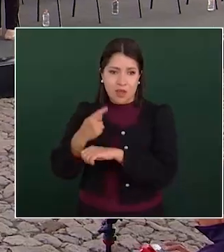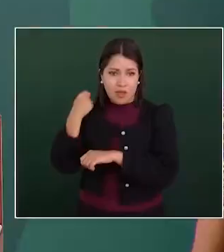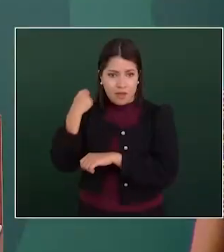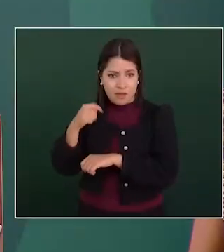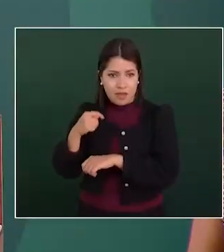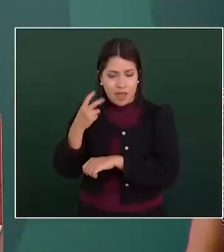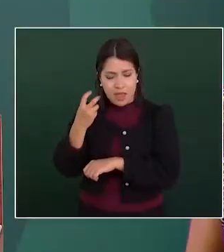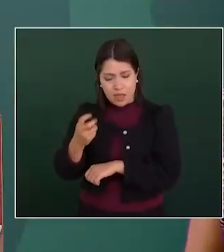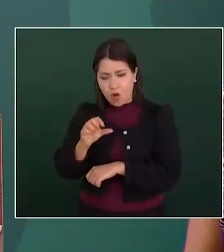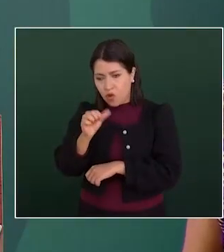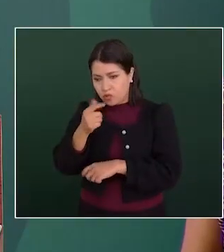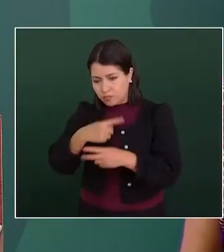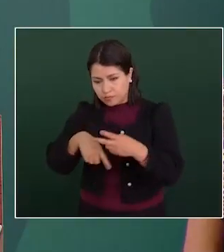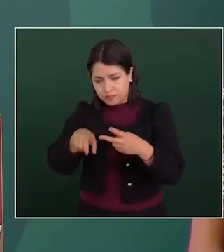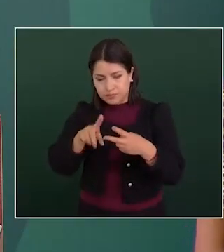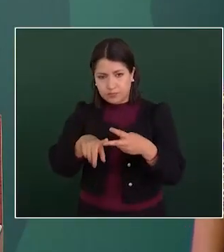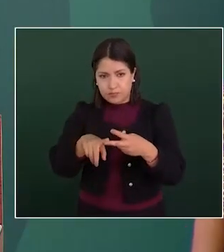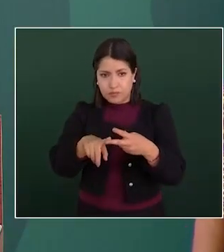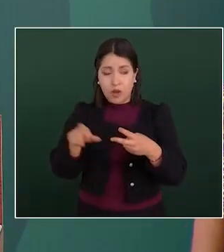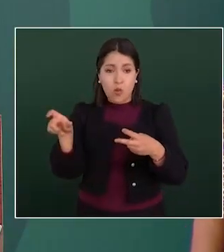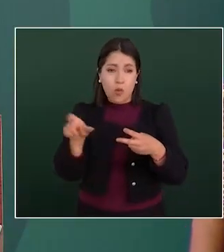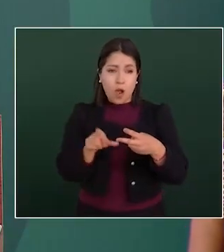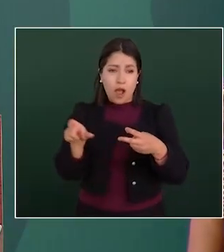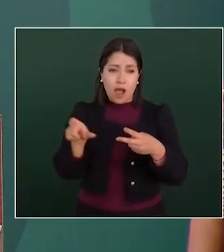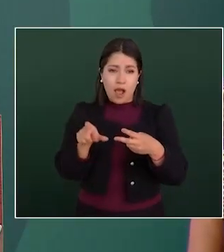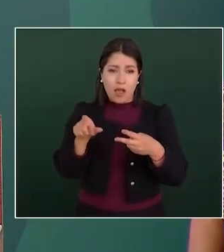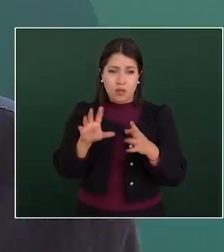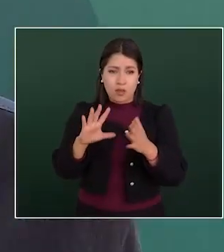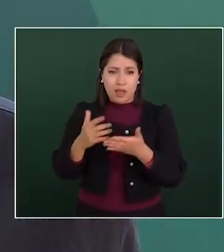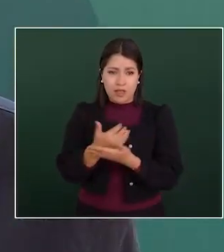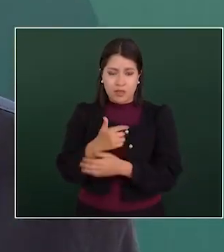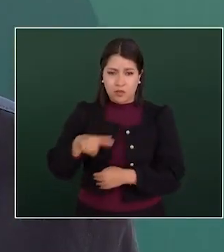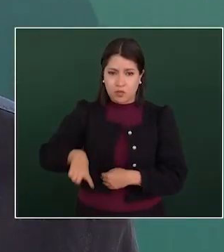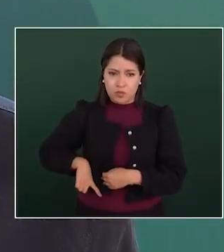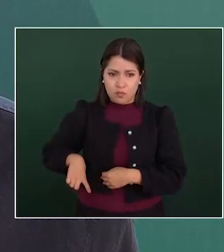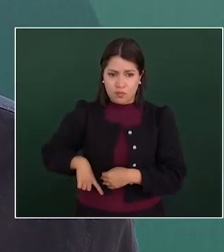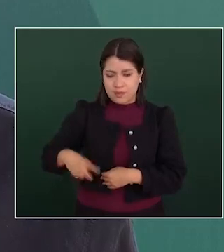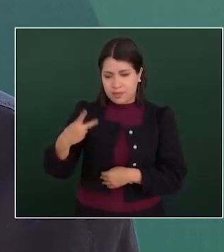Esa es una. Dos, cuando llega el gobernador,